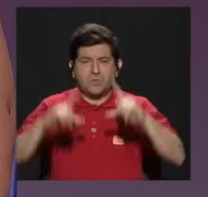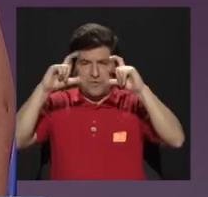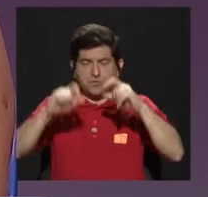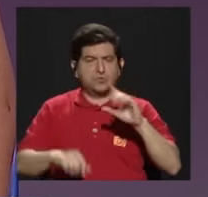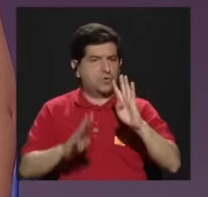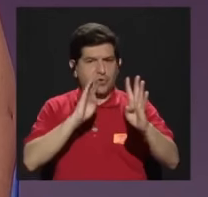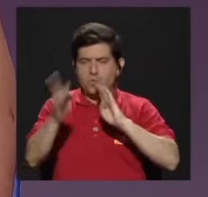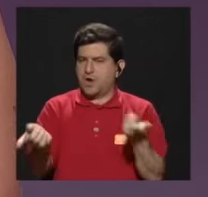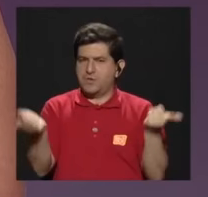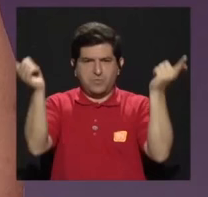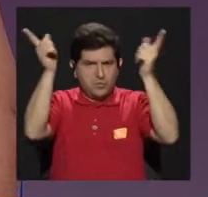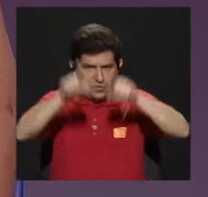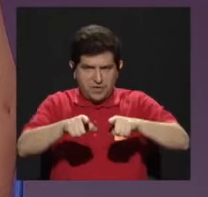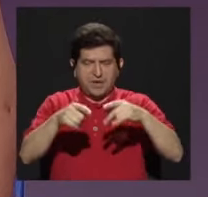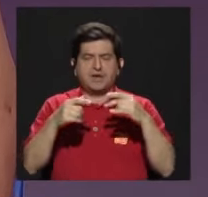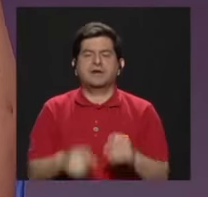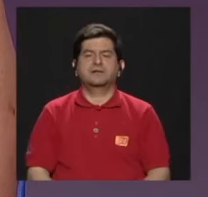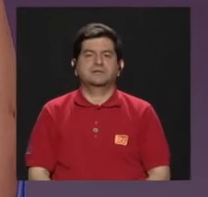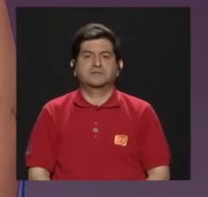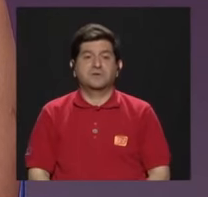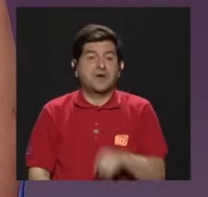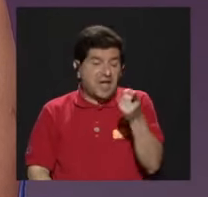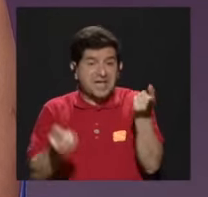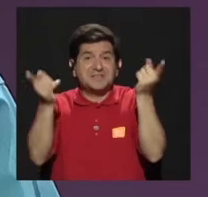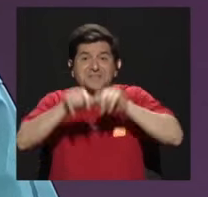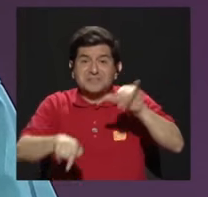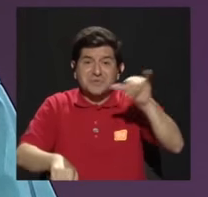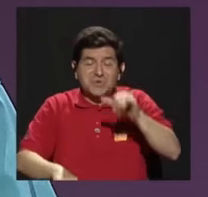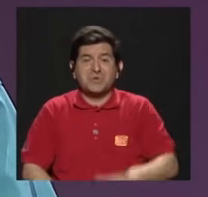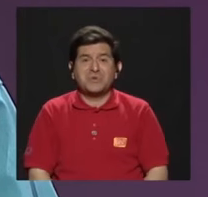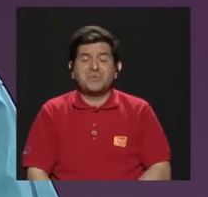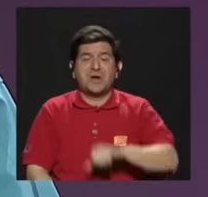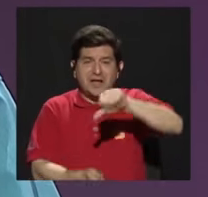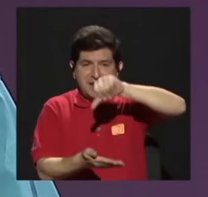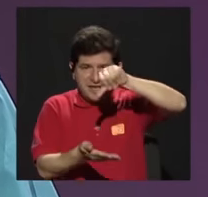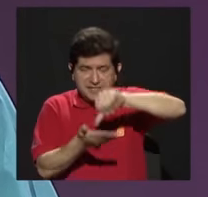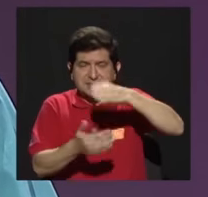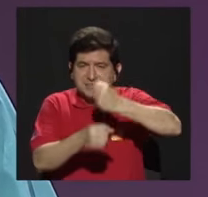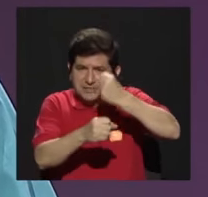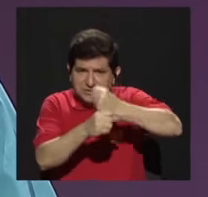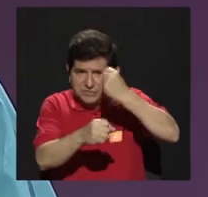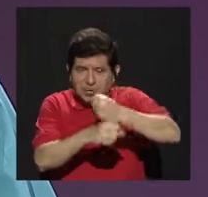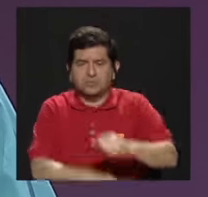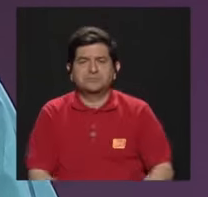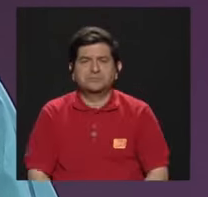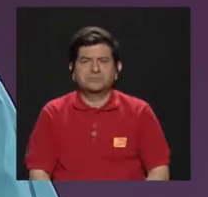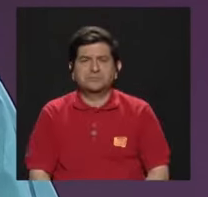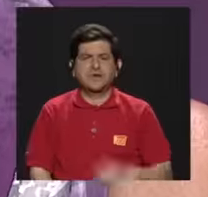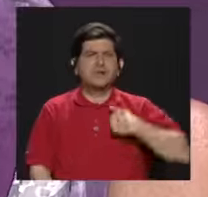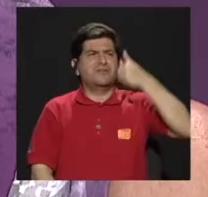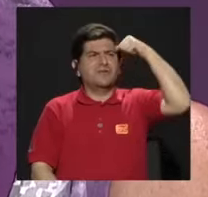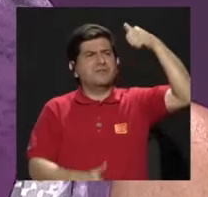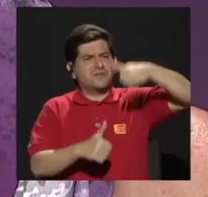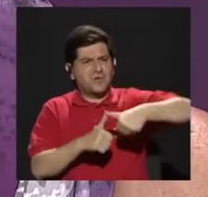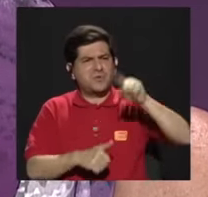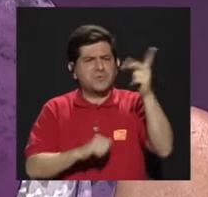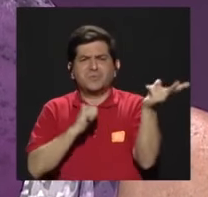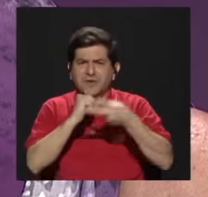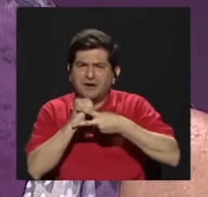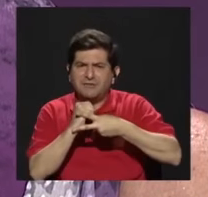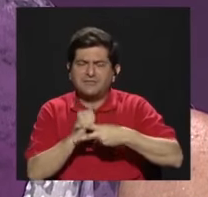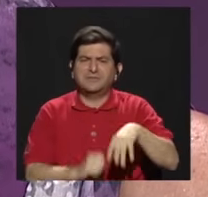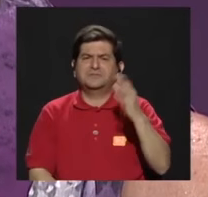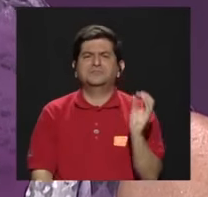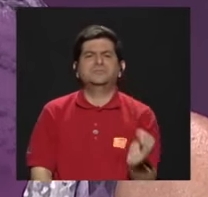concreto que ha circulado, es que esto ocurre también en los centros de trabajo. Recuerdo en alguna oportunidad